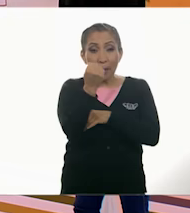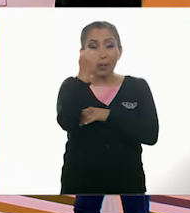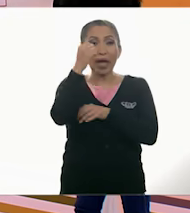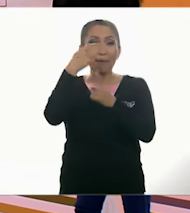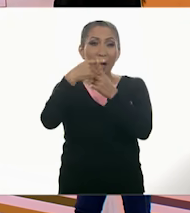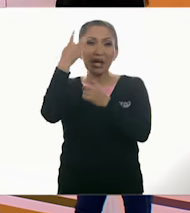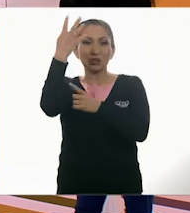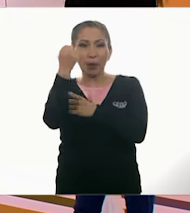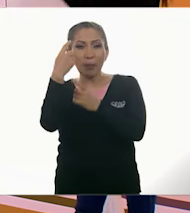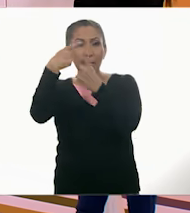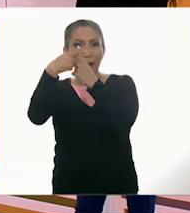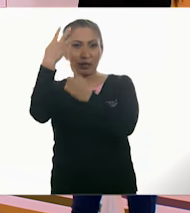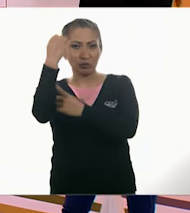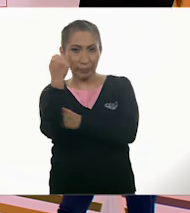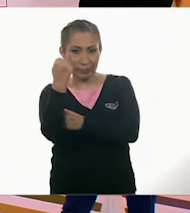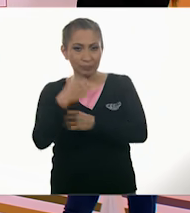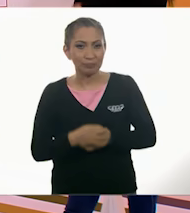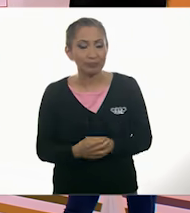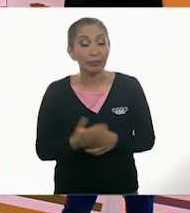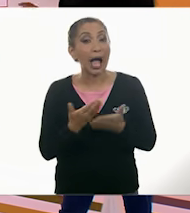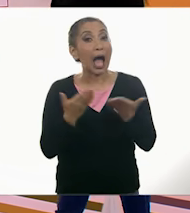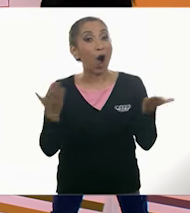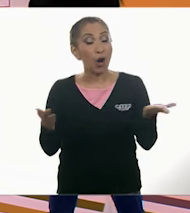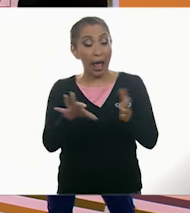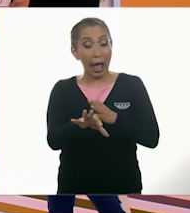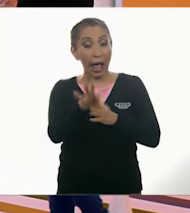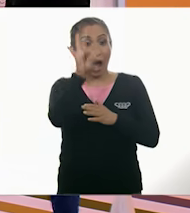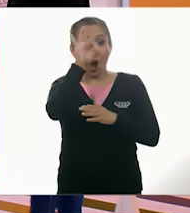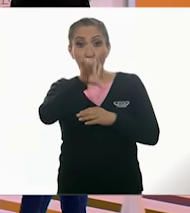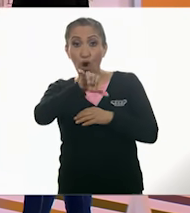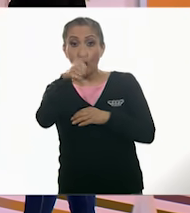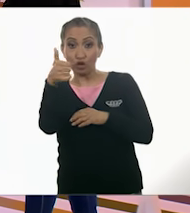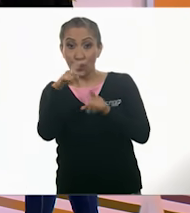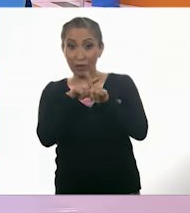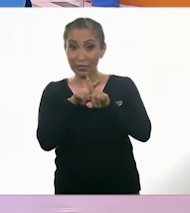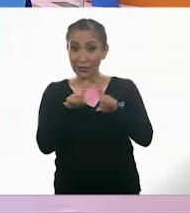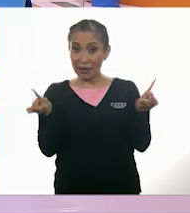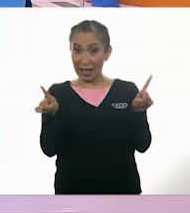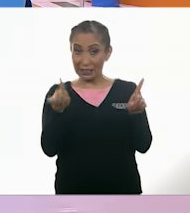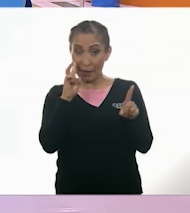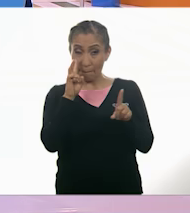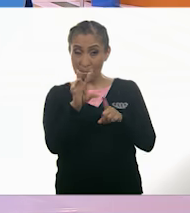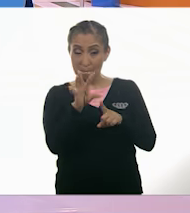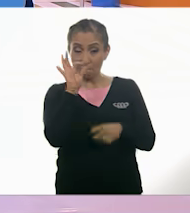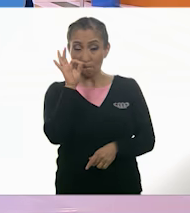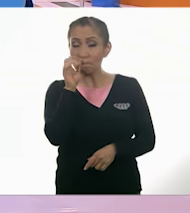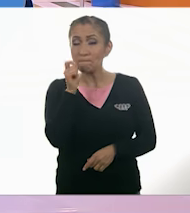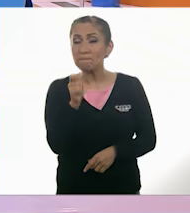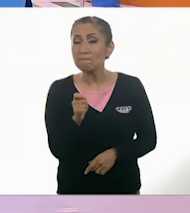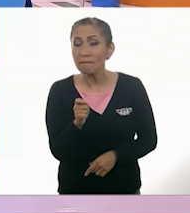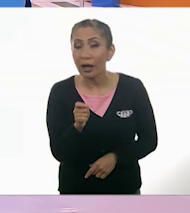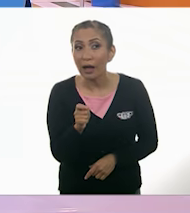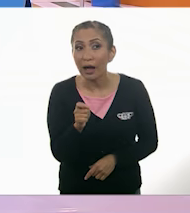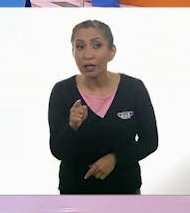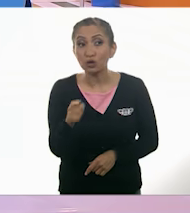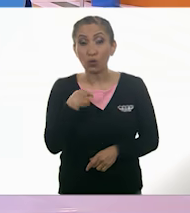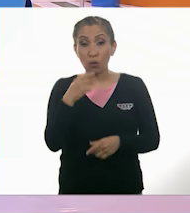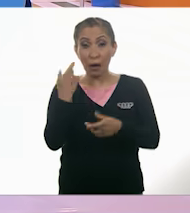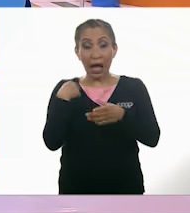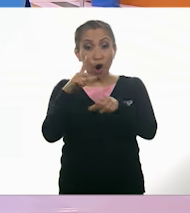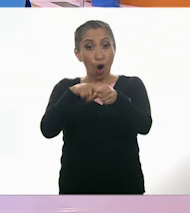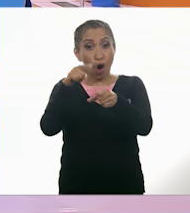bien, así es. Bueno, ahora vamos a encontrar una regularidad diferente que vas a